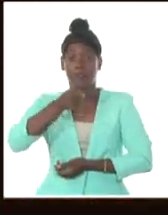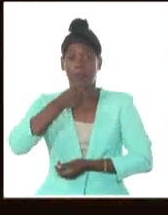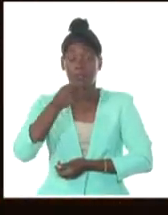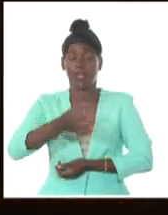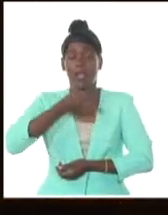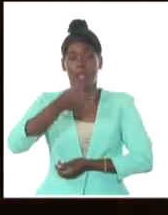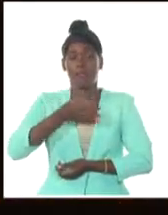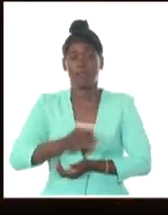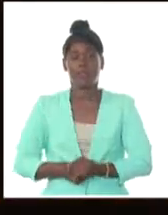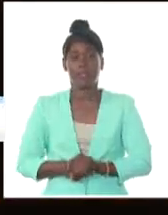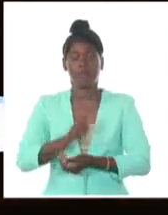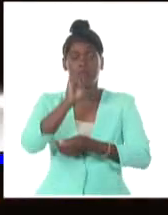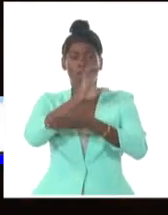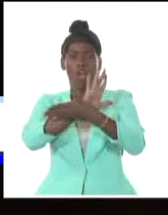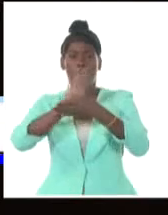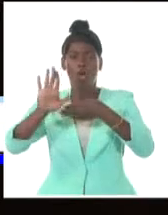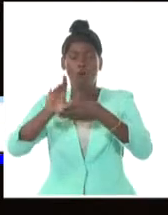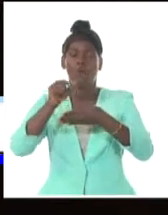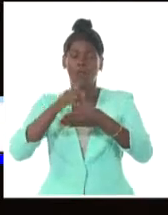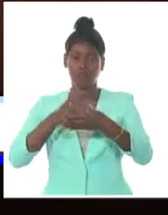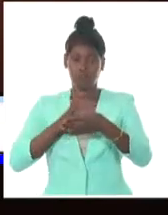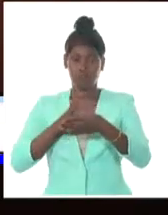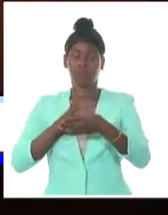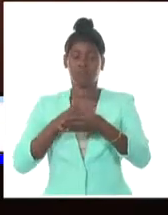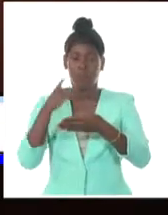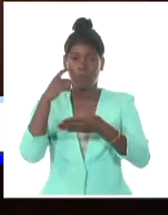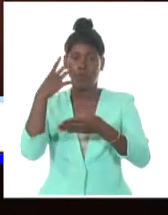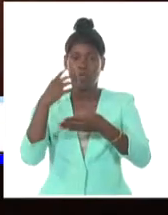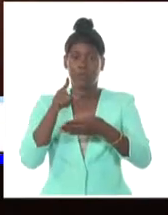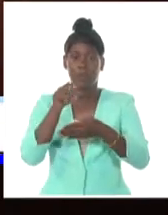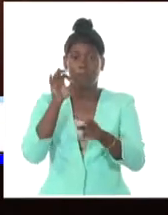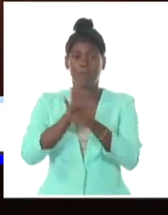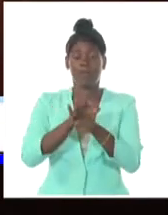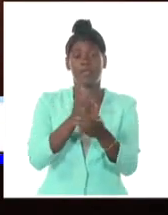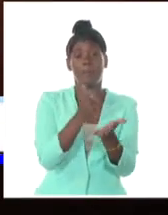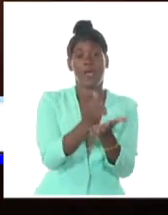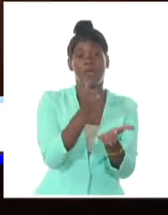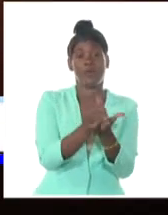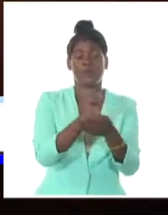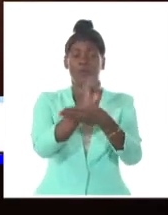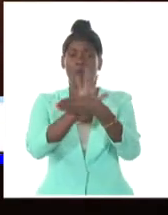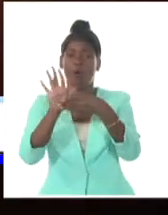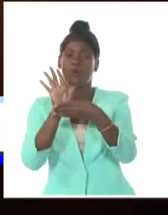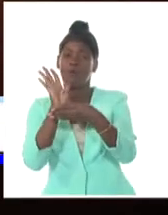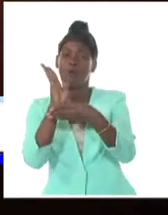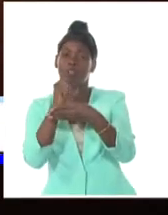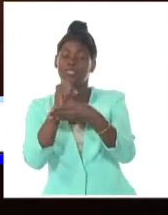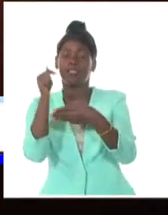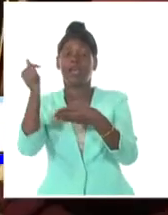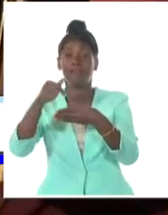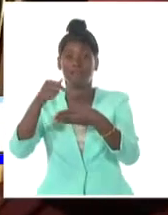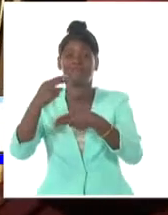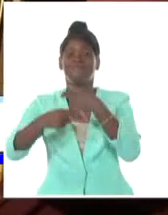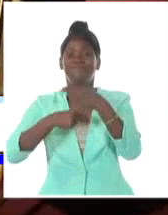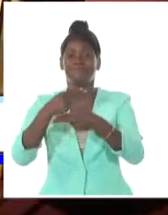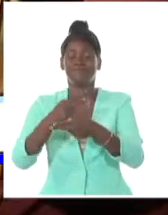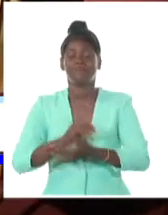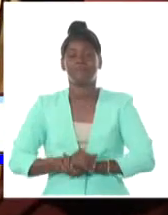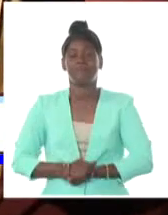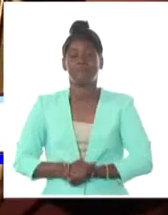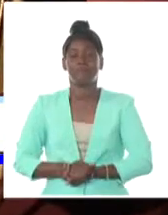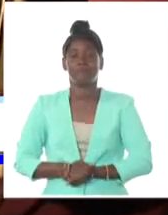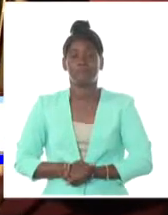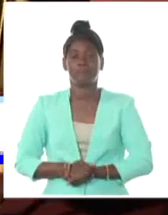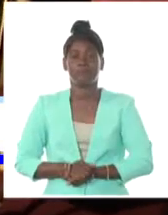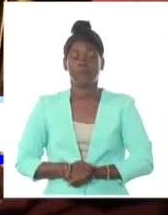a su cargo las presentaciones iniciales del evento este miércoles con la puesta en escena de la obra Que me quiten lo bailao y del espectáculo Zona Rosa.